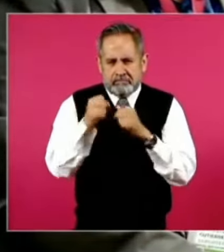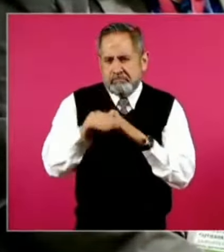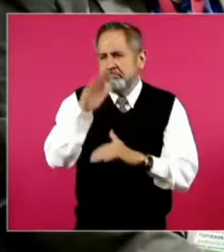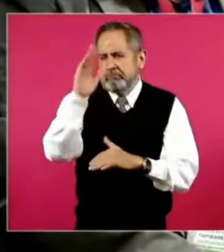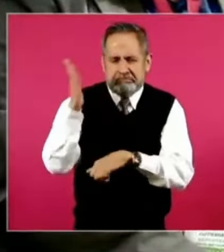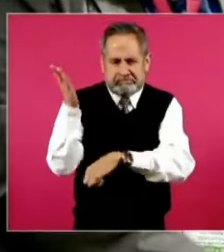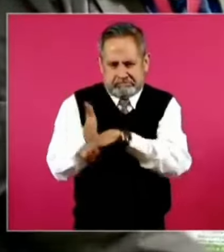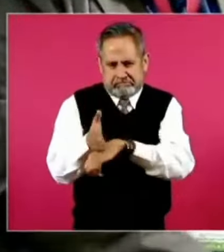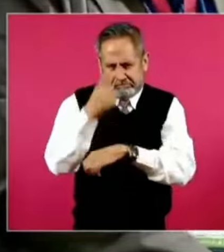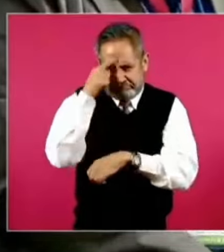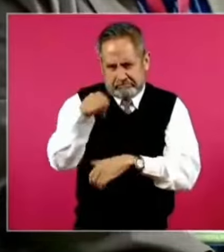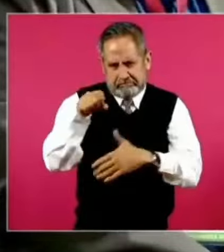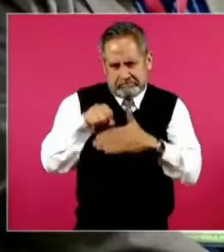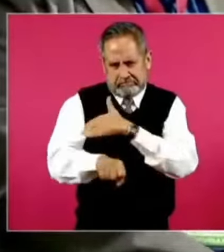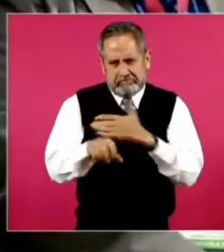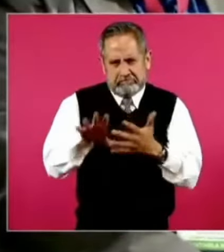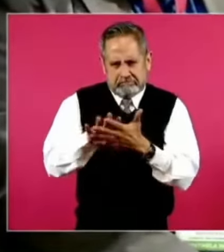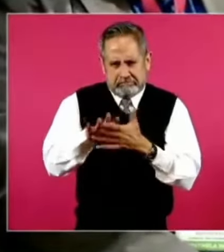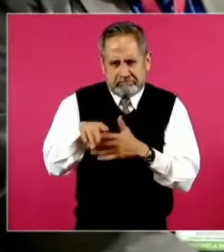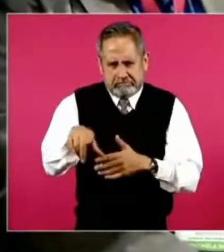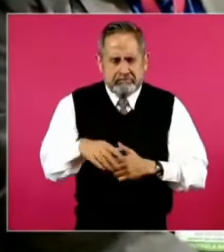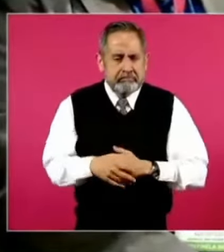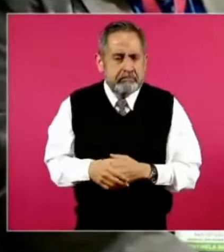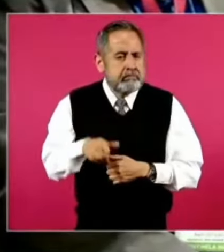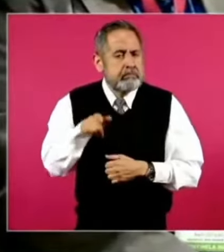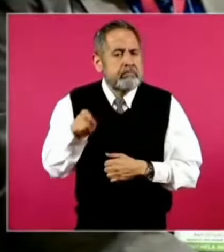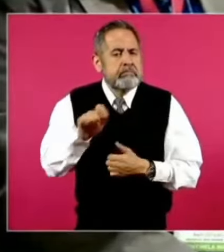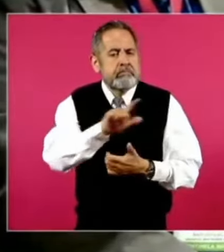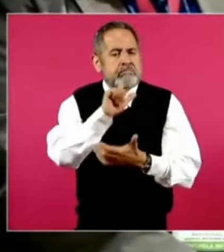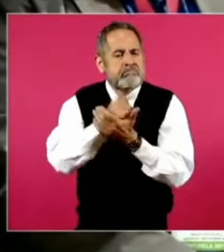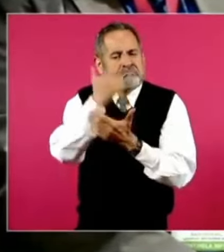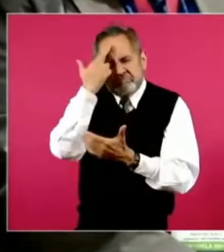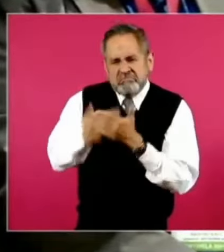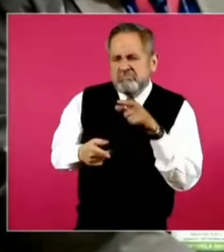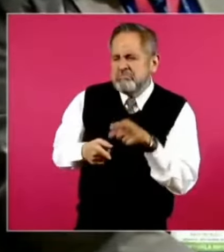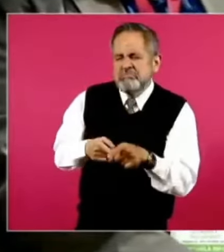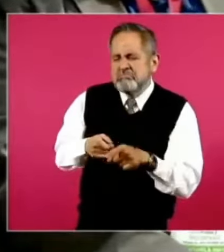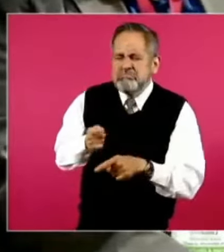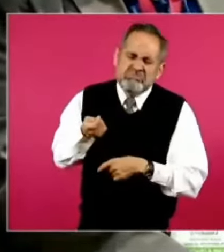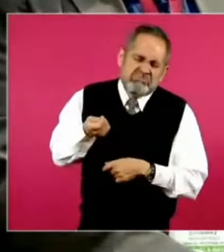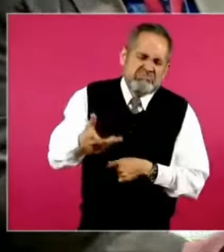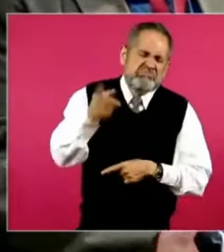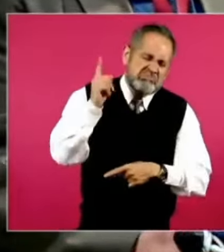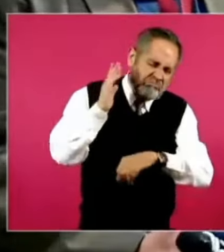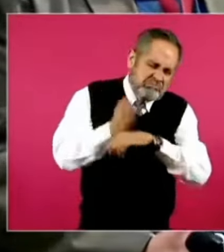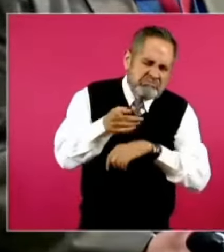condena. El delito que se le impugna a ella